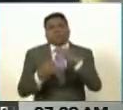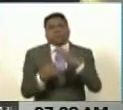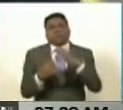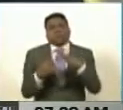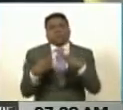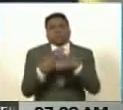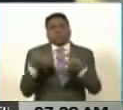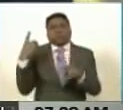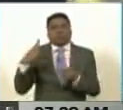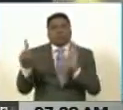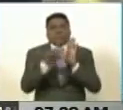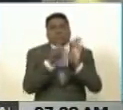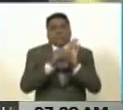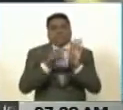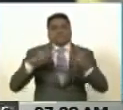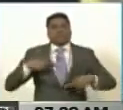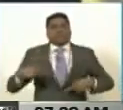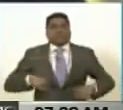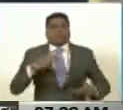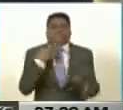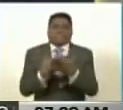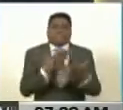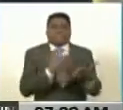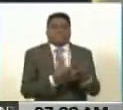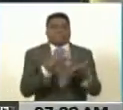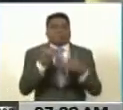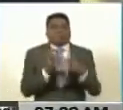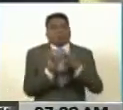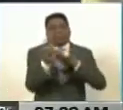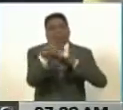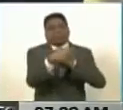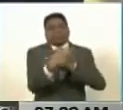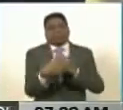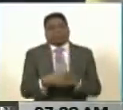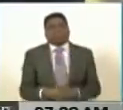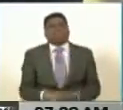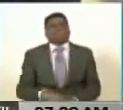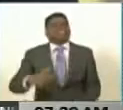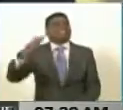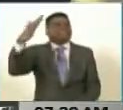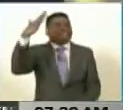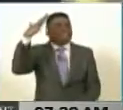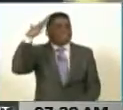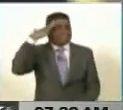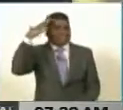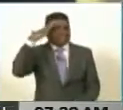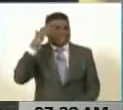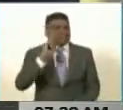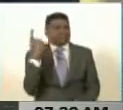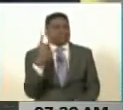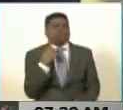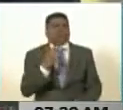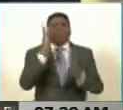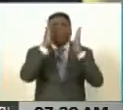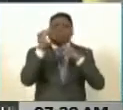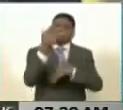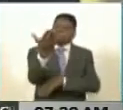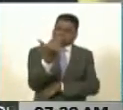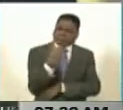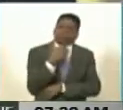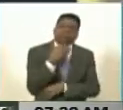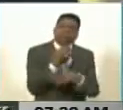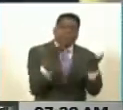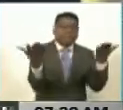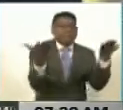Los peticionarios que van a una oficina de la Defensoría saben que no solo serán atendidos, sino que